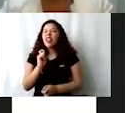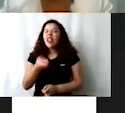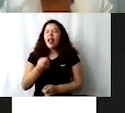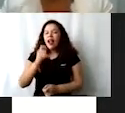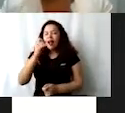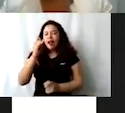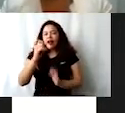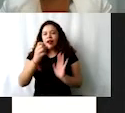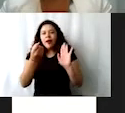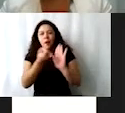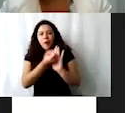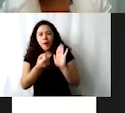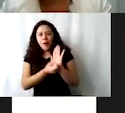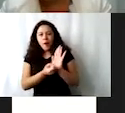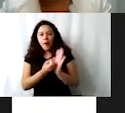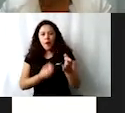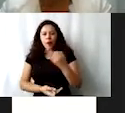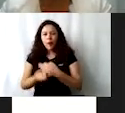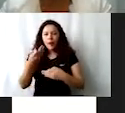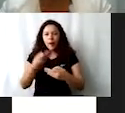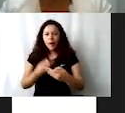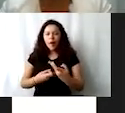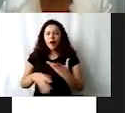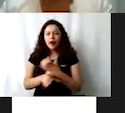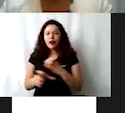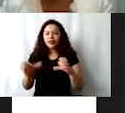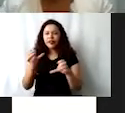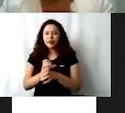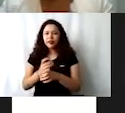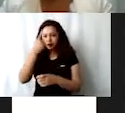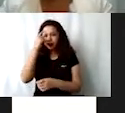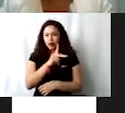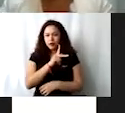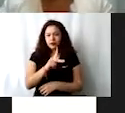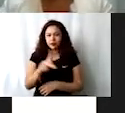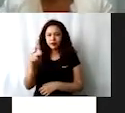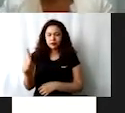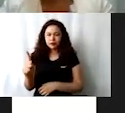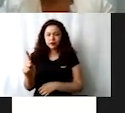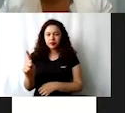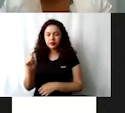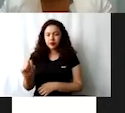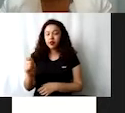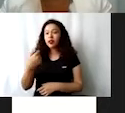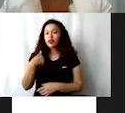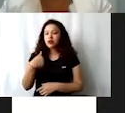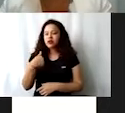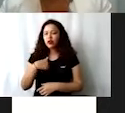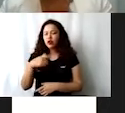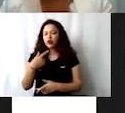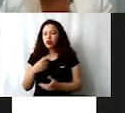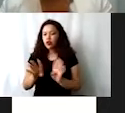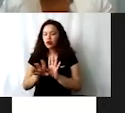ustedes todos los elementos que ustedes pueden ver en este video, cómo me identifico con él y